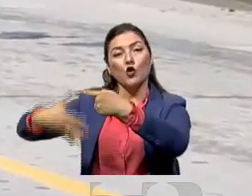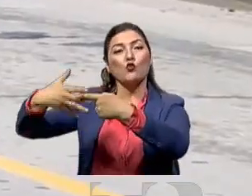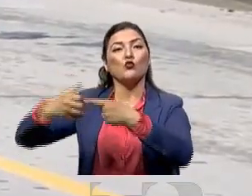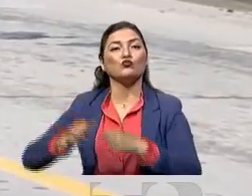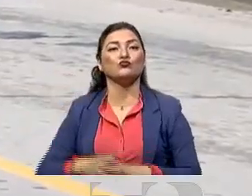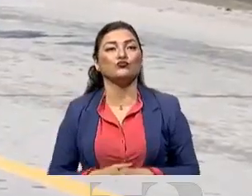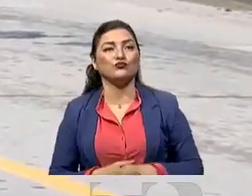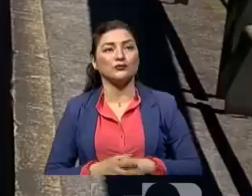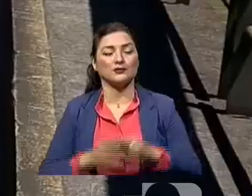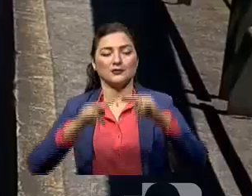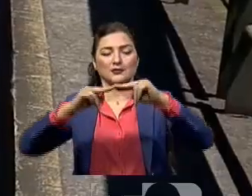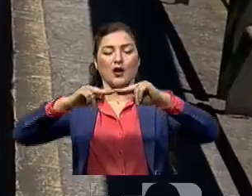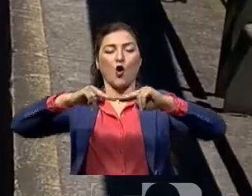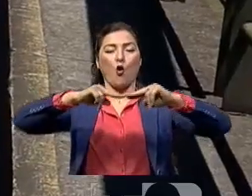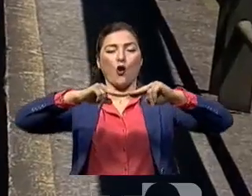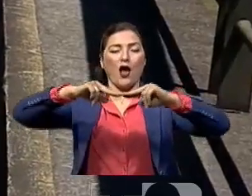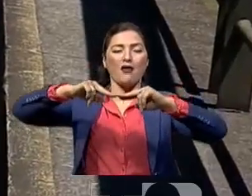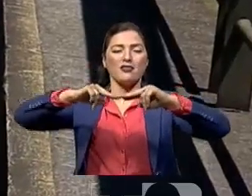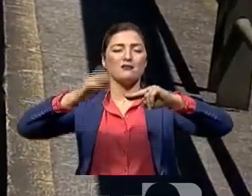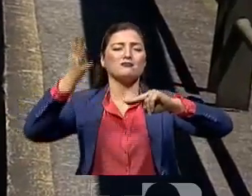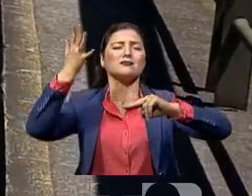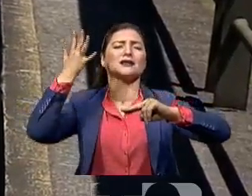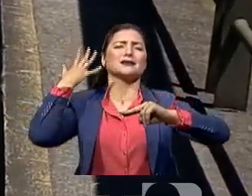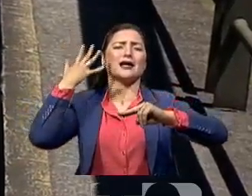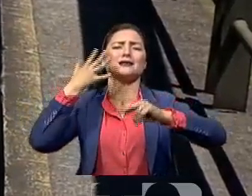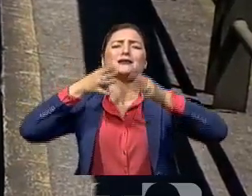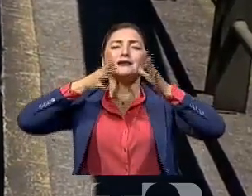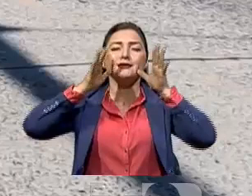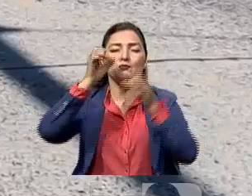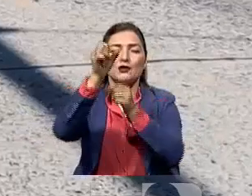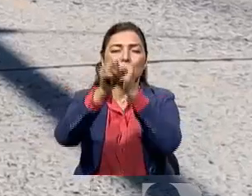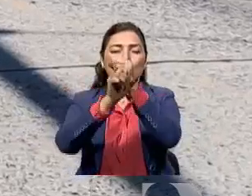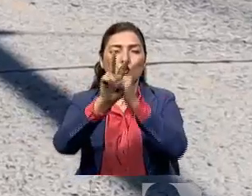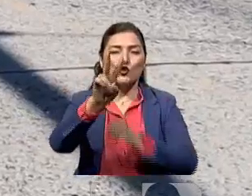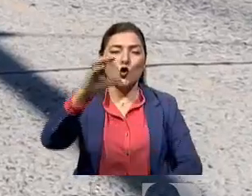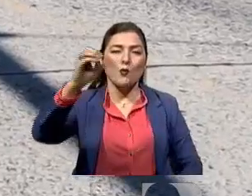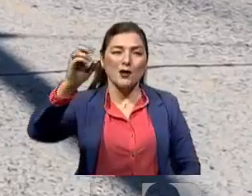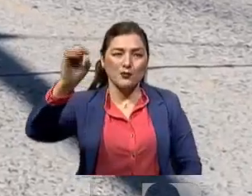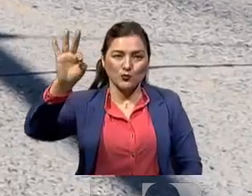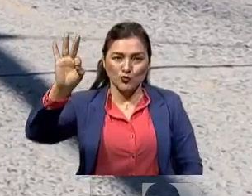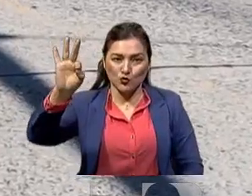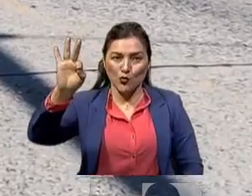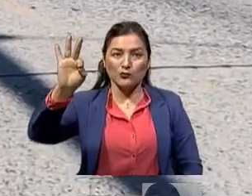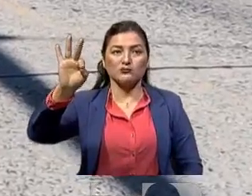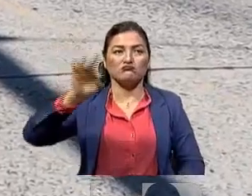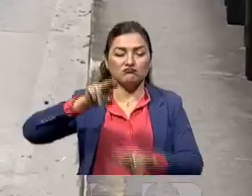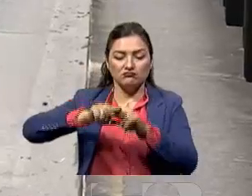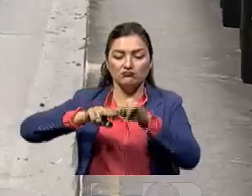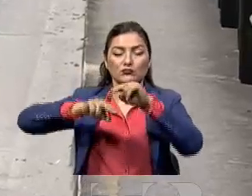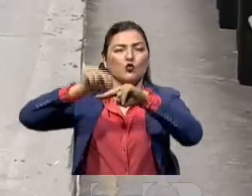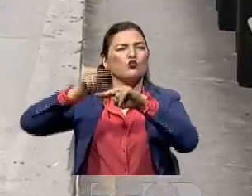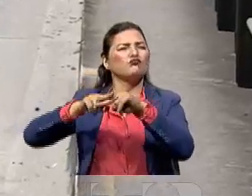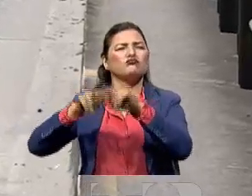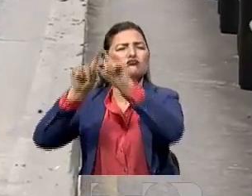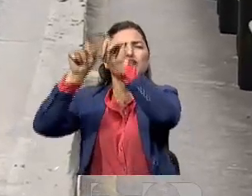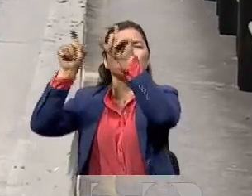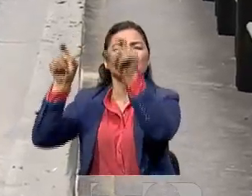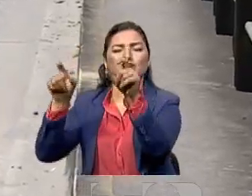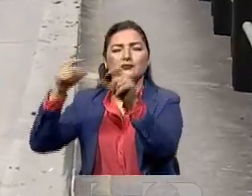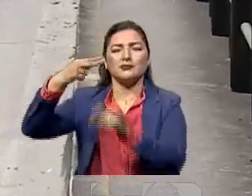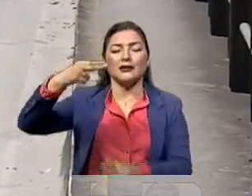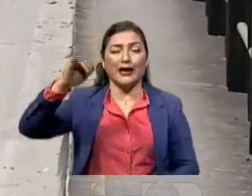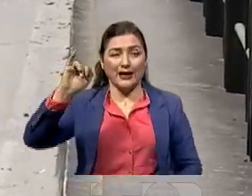de tipo colgante dentro del servicio en diciembre del año 2009 construido por la constructora hidalgo